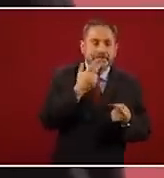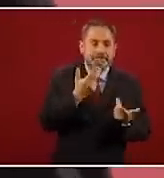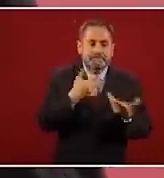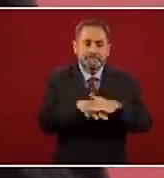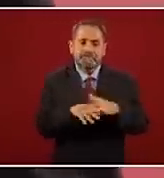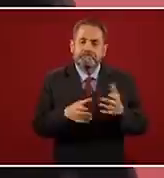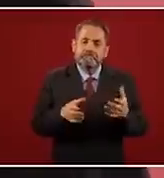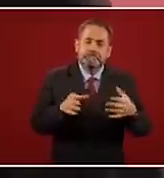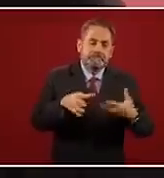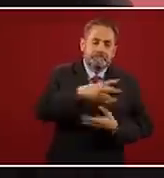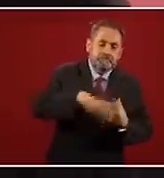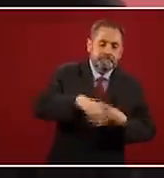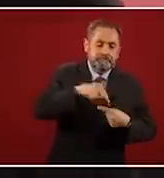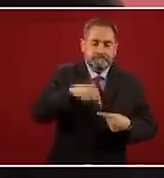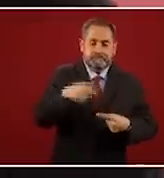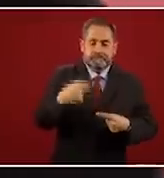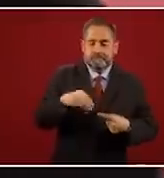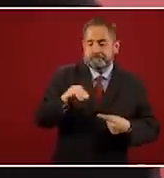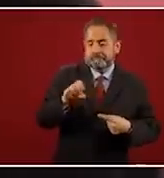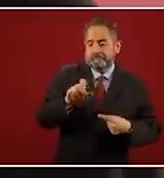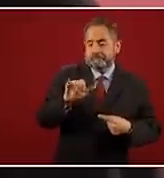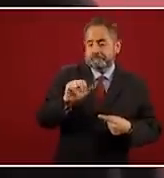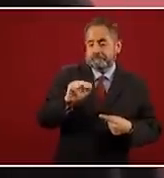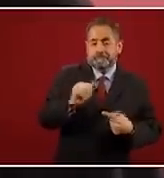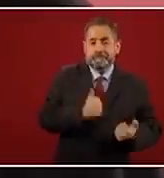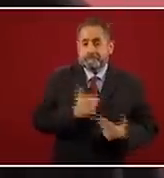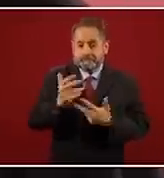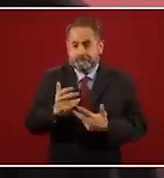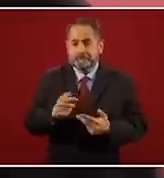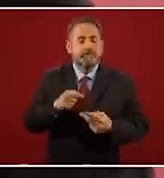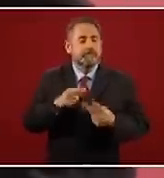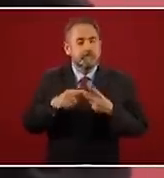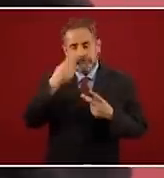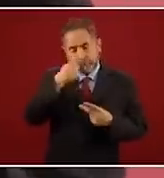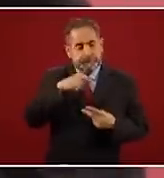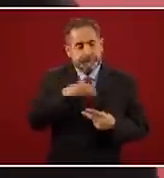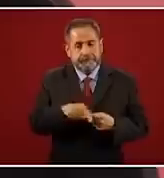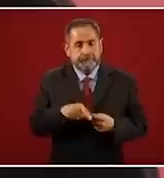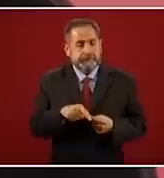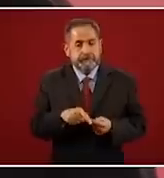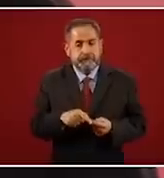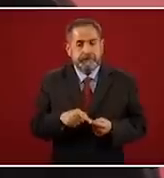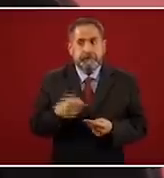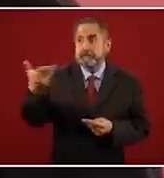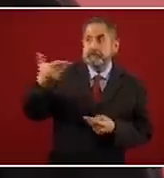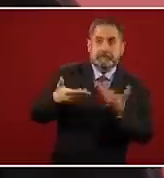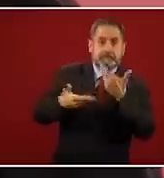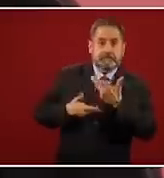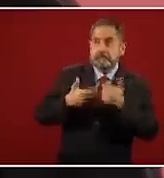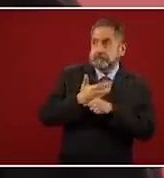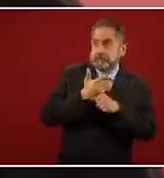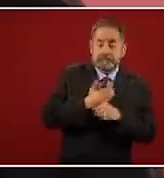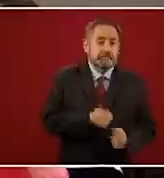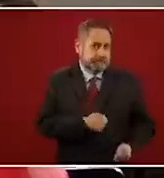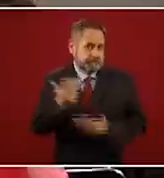para la mezcla mexicana, para lograr un crudo que es el que más demanda el mercado